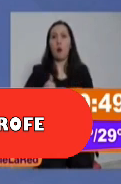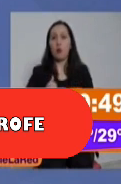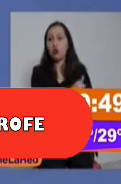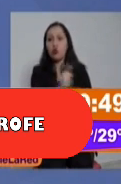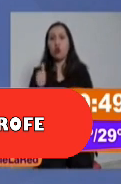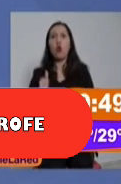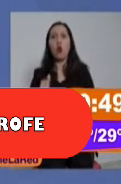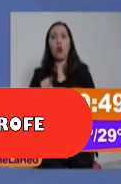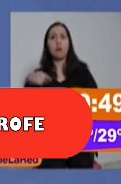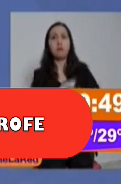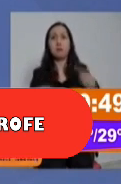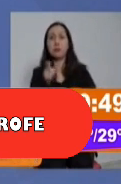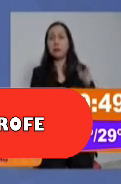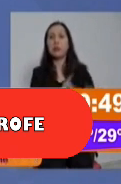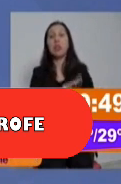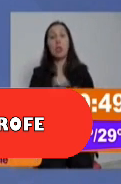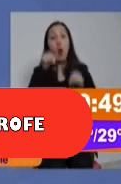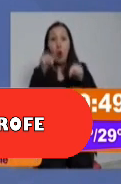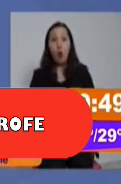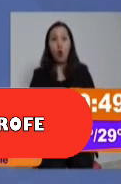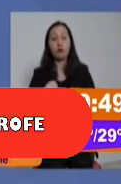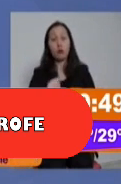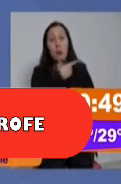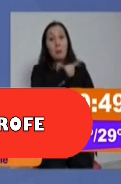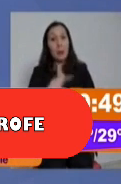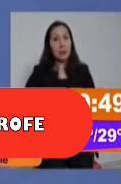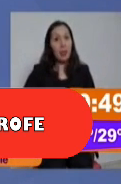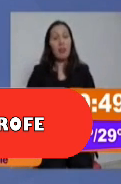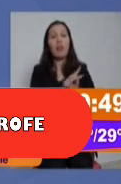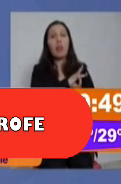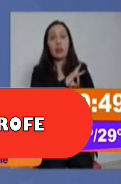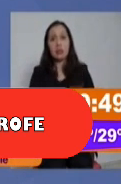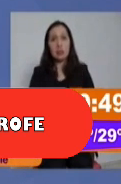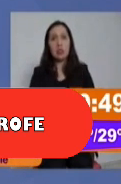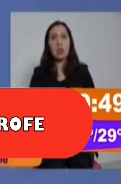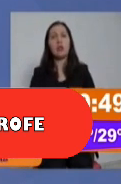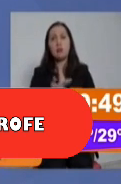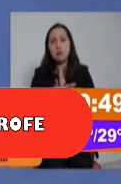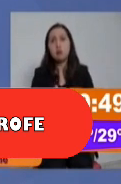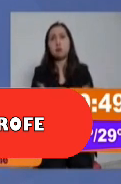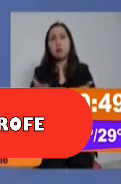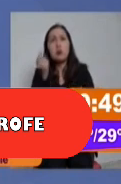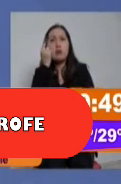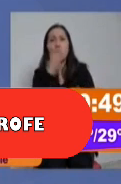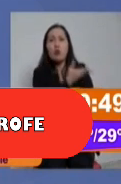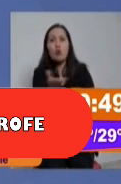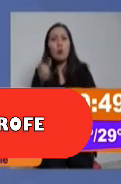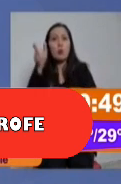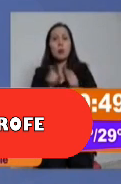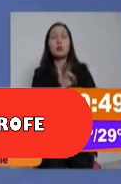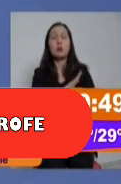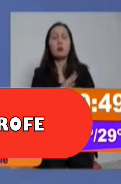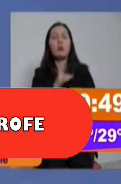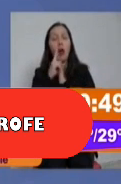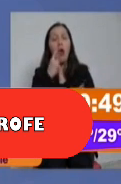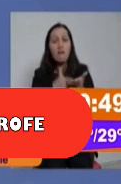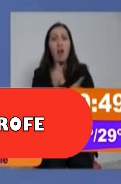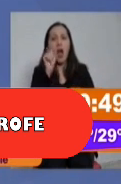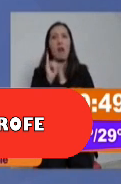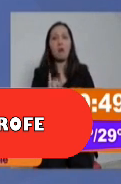todos nuestros compatriotas. Y hoy, como presidente de Chile, e interpretando a todos mis compatriotas, quiero valorar